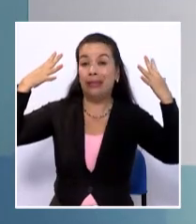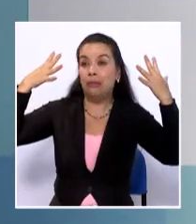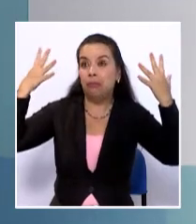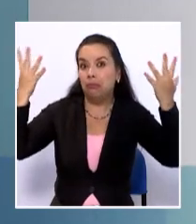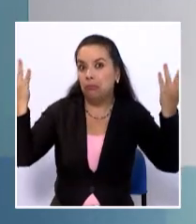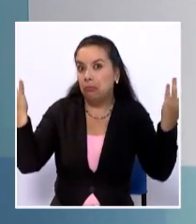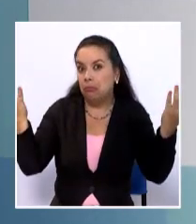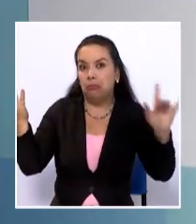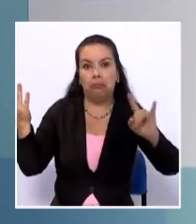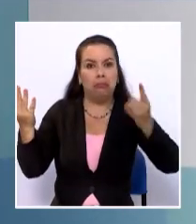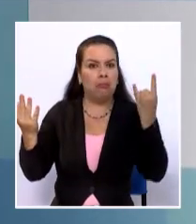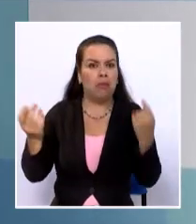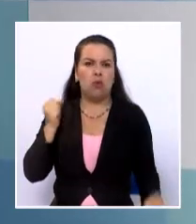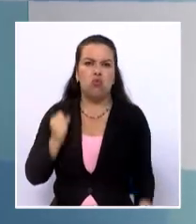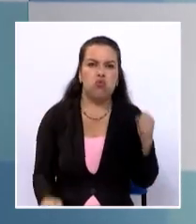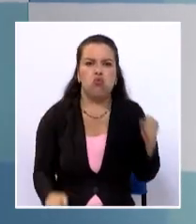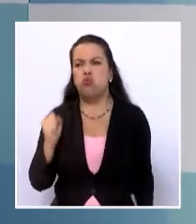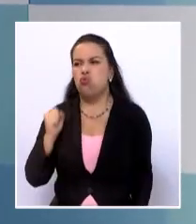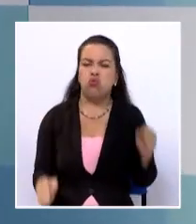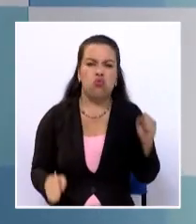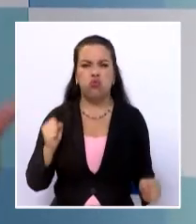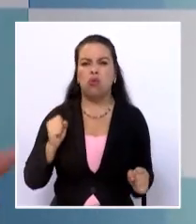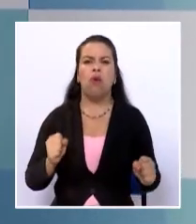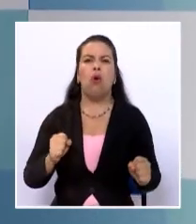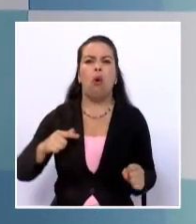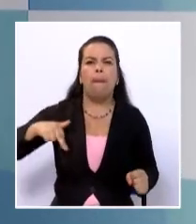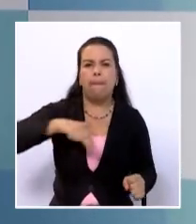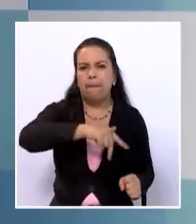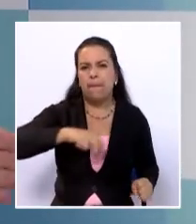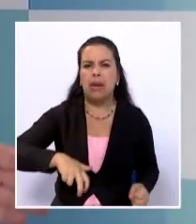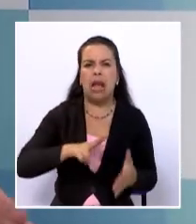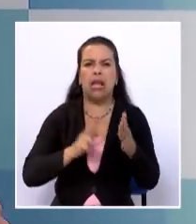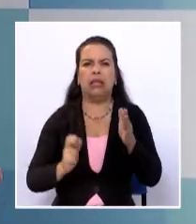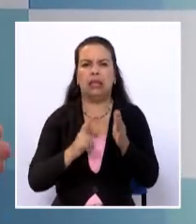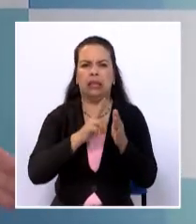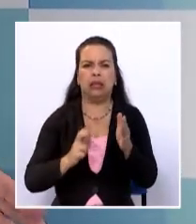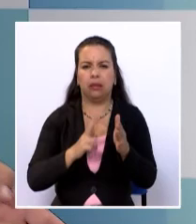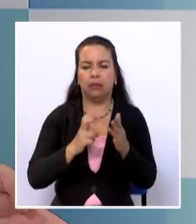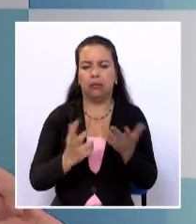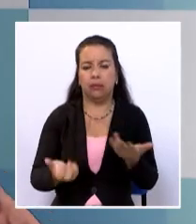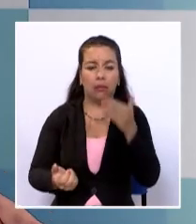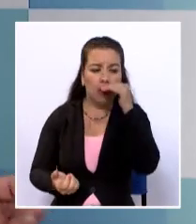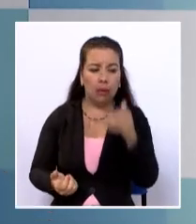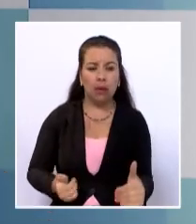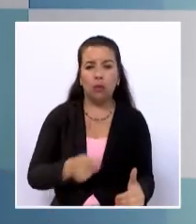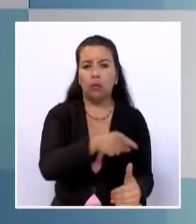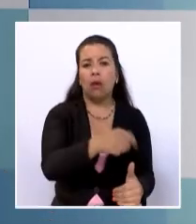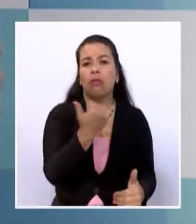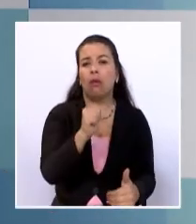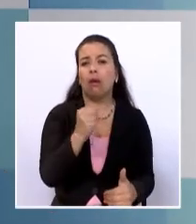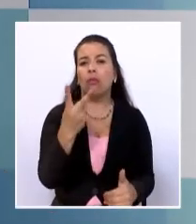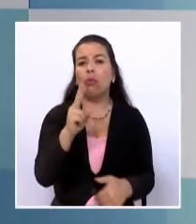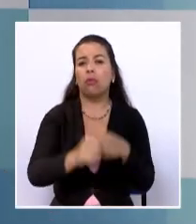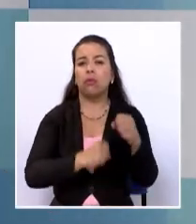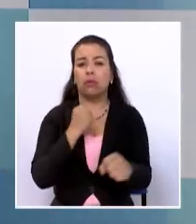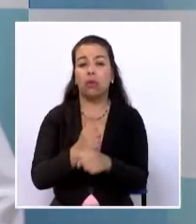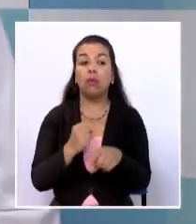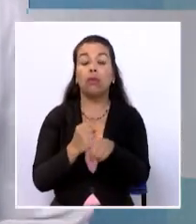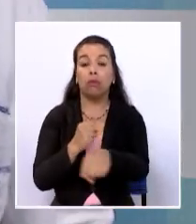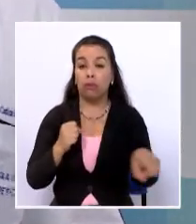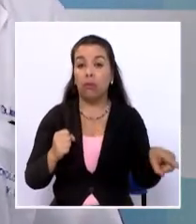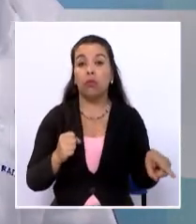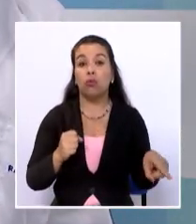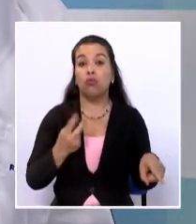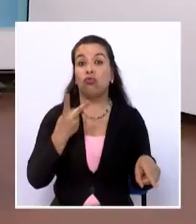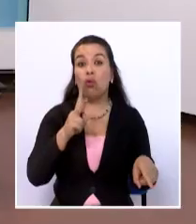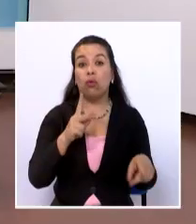sobre utilizar una cómo hacer una actividad niños de 10 12 años que corren 12 13